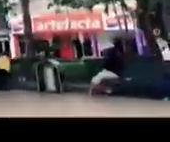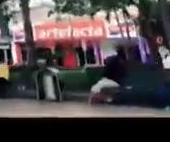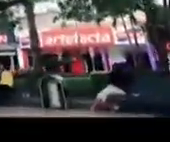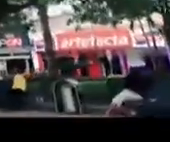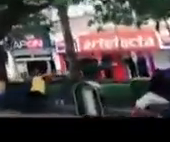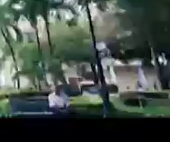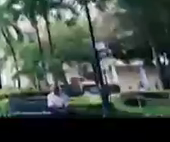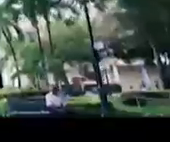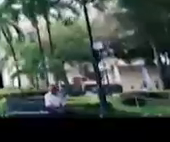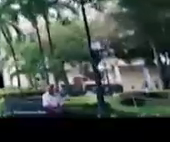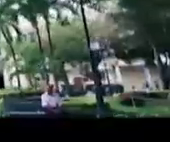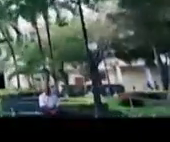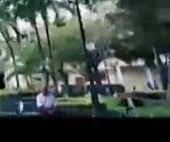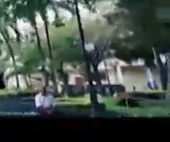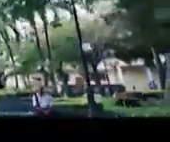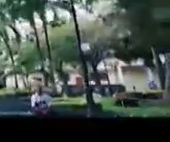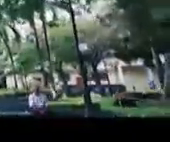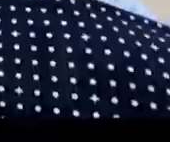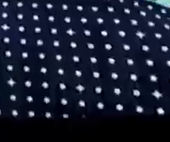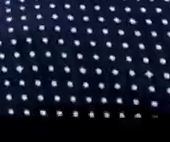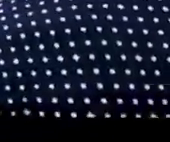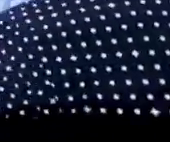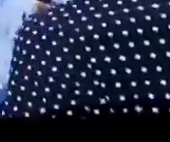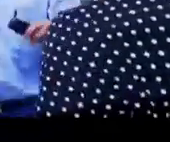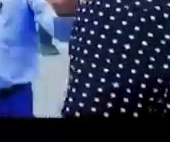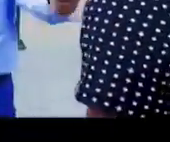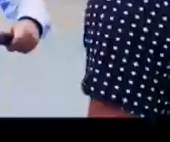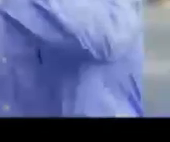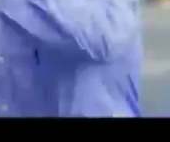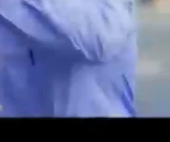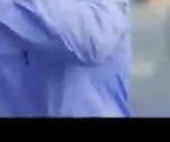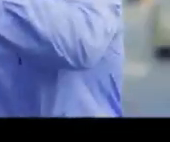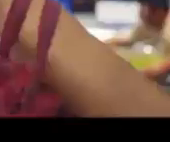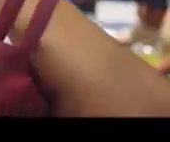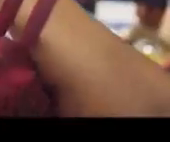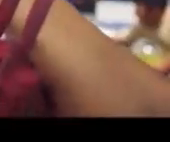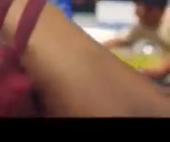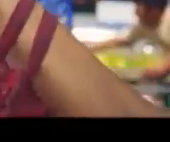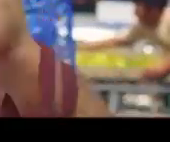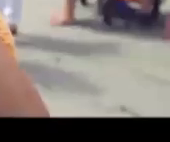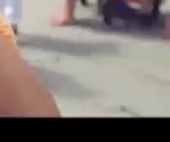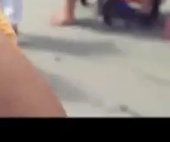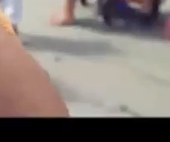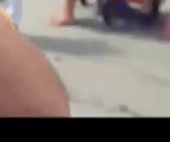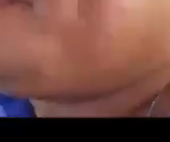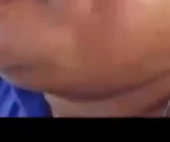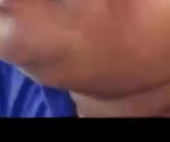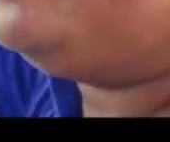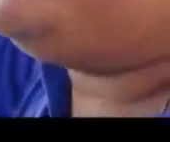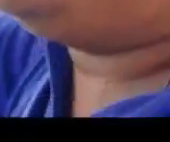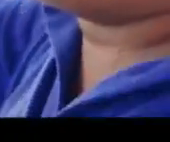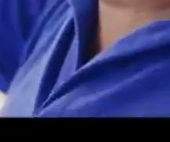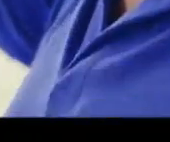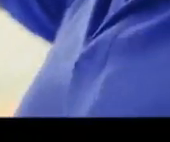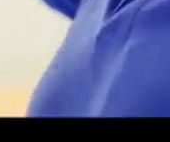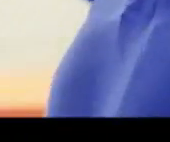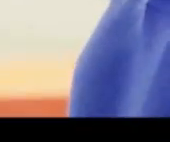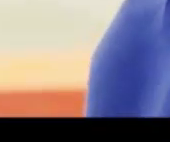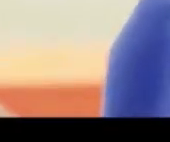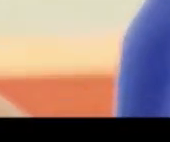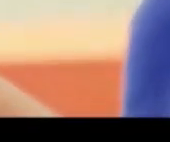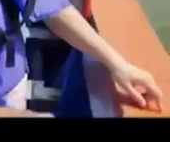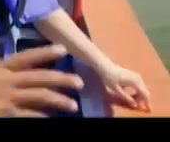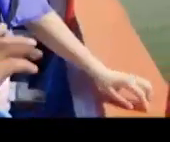de la calle. Cuando salimos en la mañana, recorremos diferentes puntos de la ciudad, entrevistamos a la gente, tomamos fotos. Lo que más me gusta es el contacto